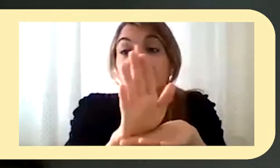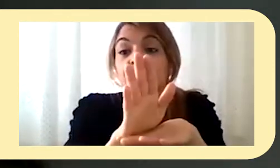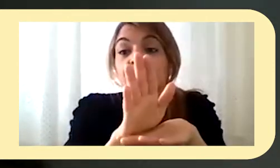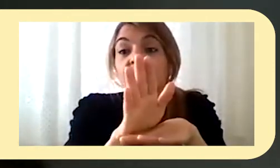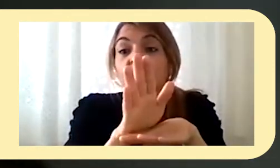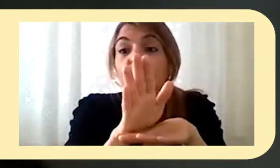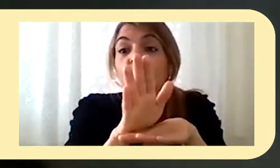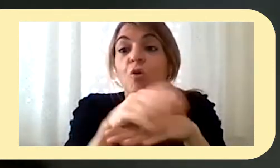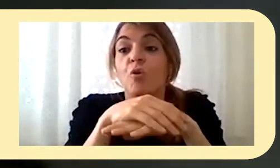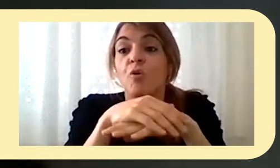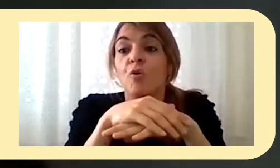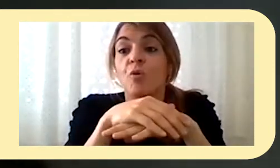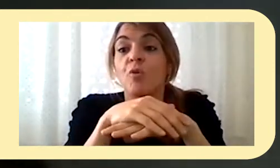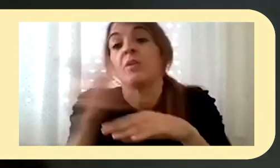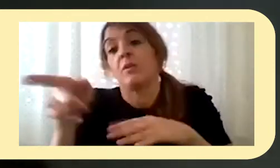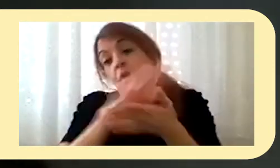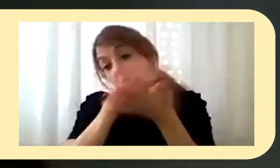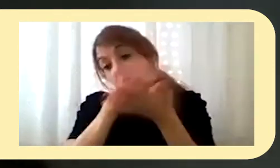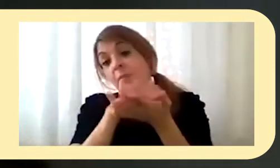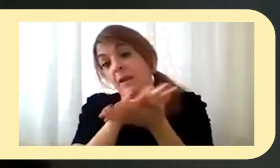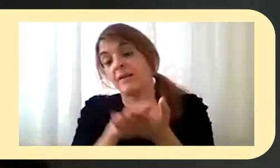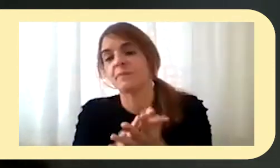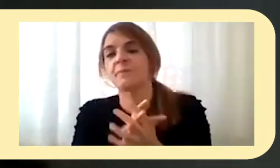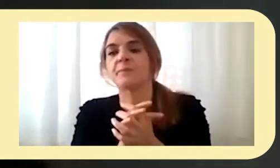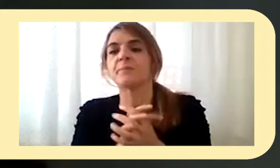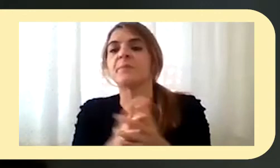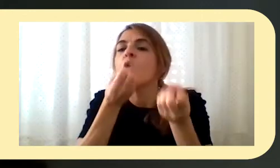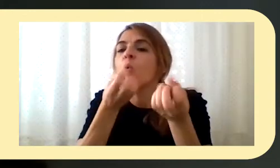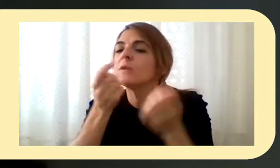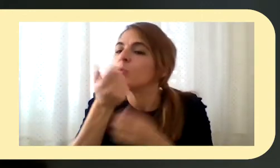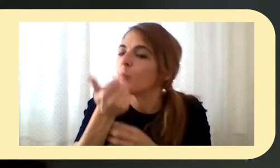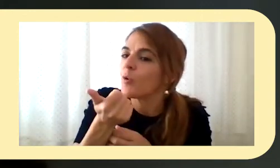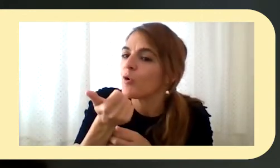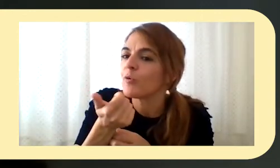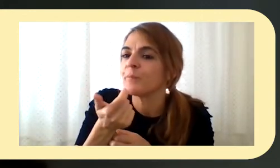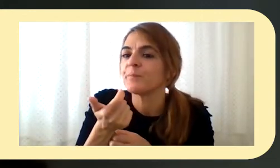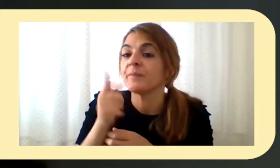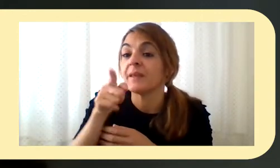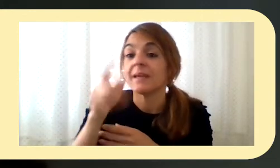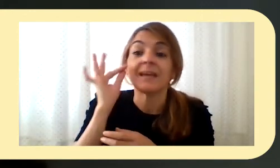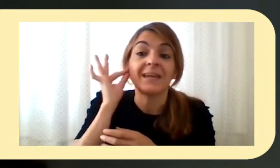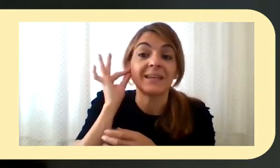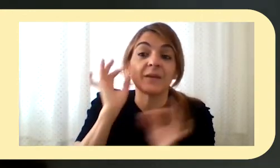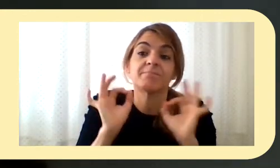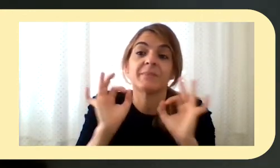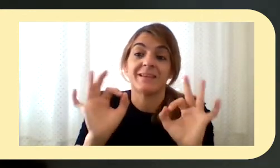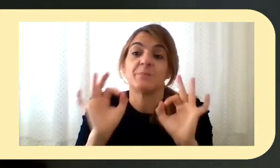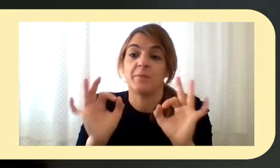un poco de lo que va a hablar. ¿Vale? Pero yo cuento un poco de ella. Ella está especializada